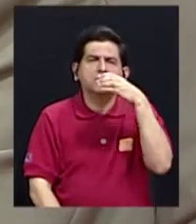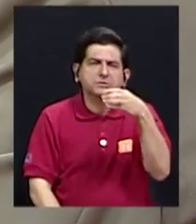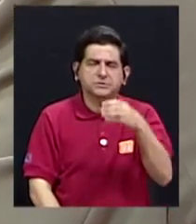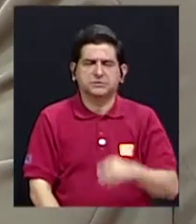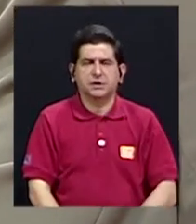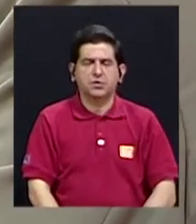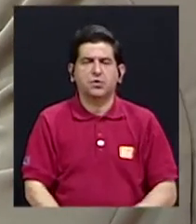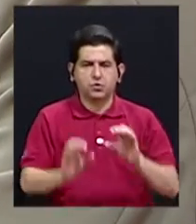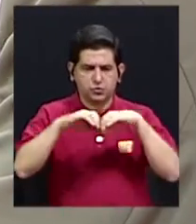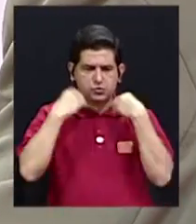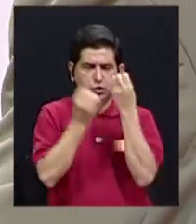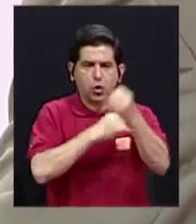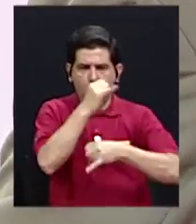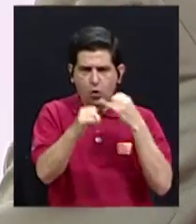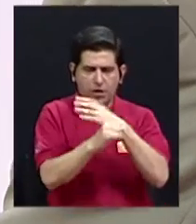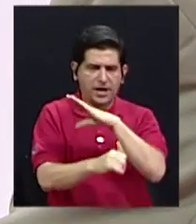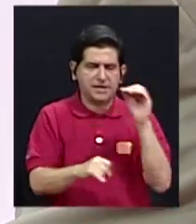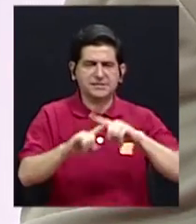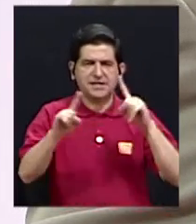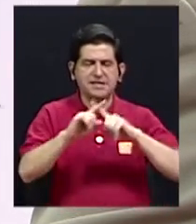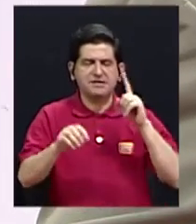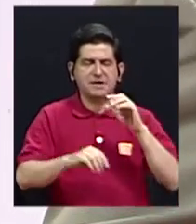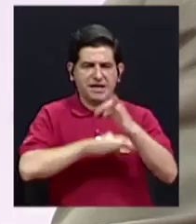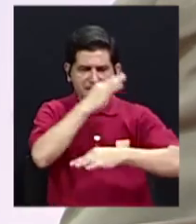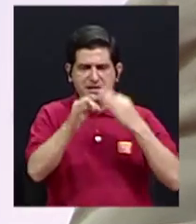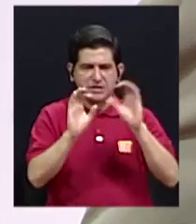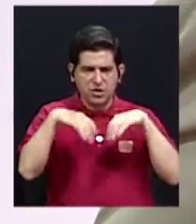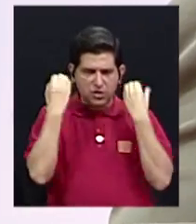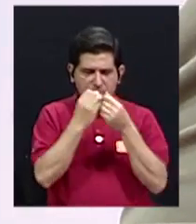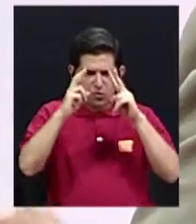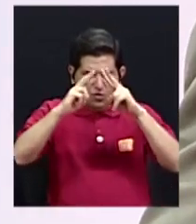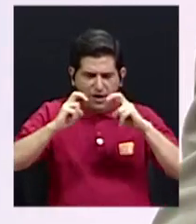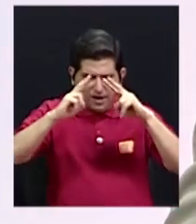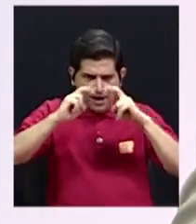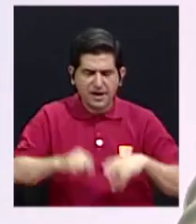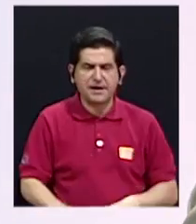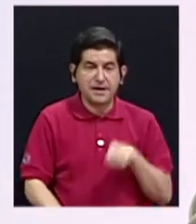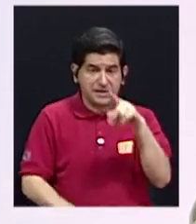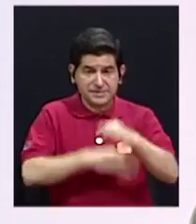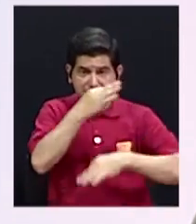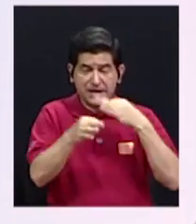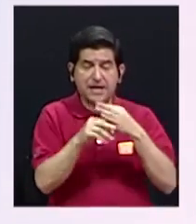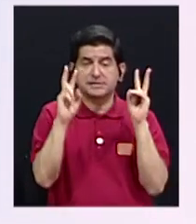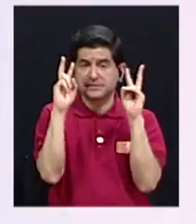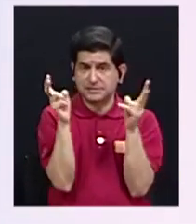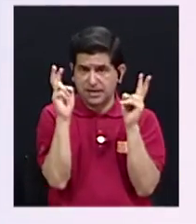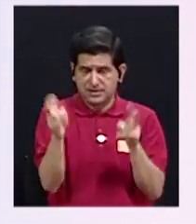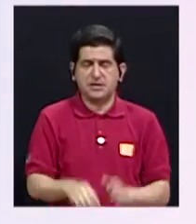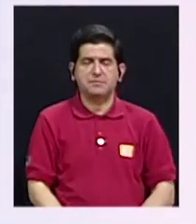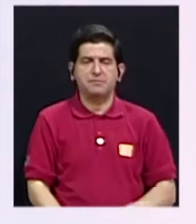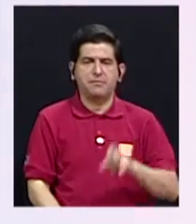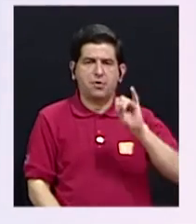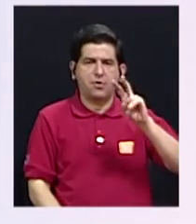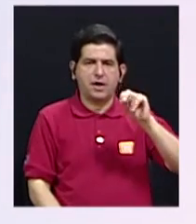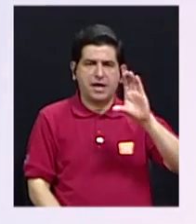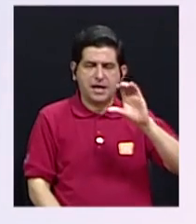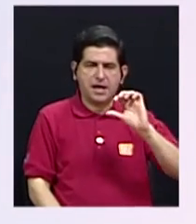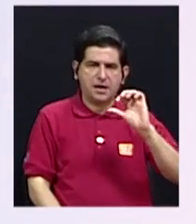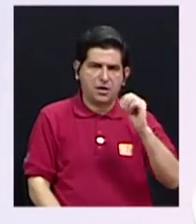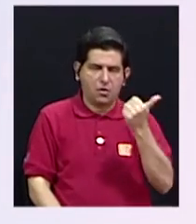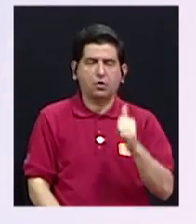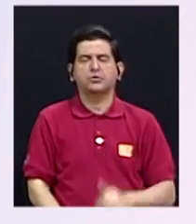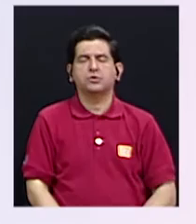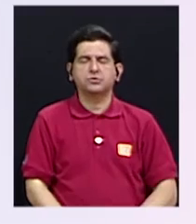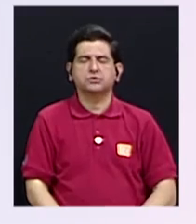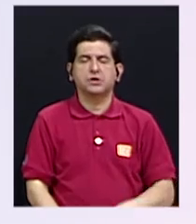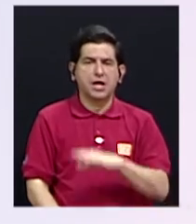tanto de organismos internacionales como de otros organismos que le llevan el pulso a este tipo de temas como los del ine aquí algunos otros son las mismas